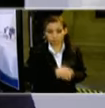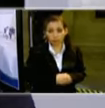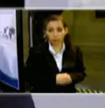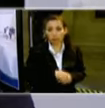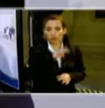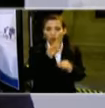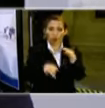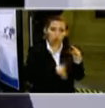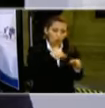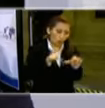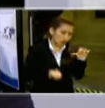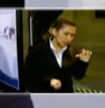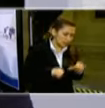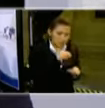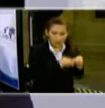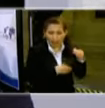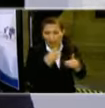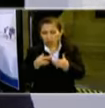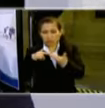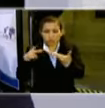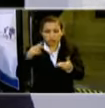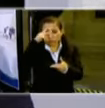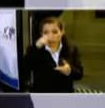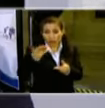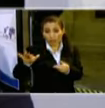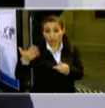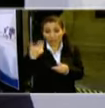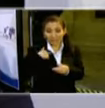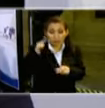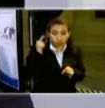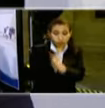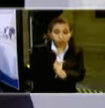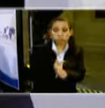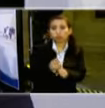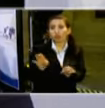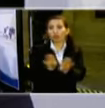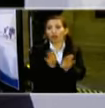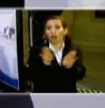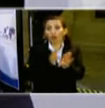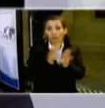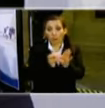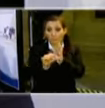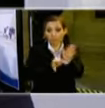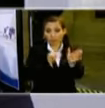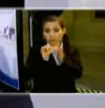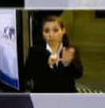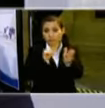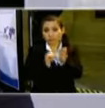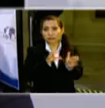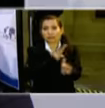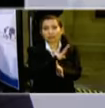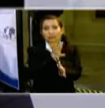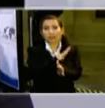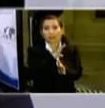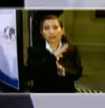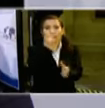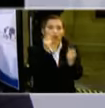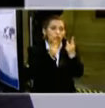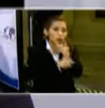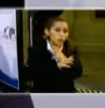todo este dinamismo de la política exterior, hemos encontrado cómo en los últimos meses hay ciertos